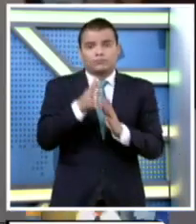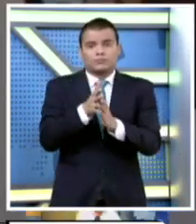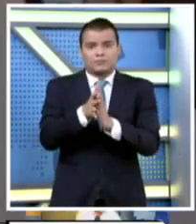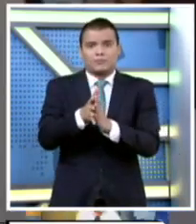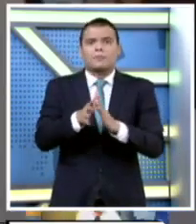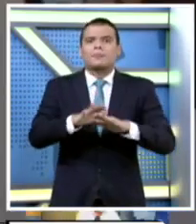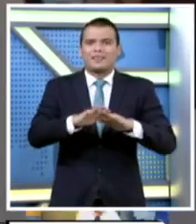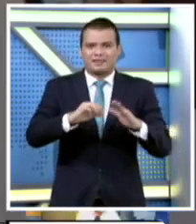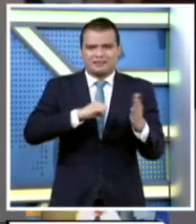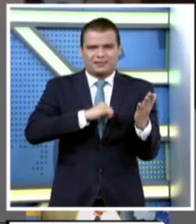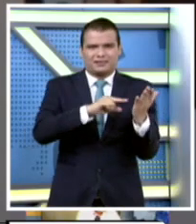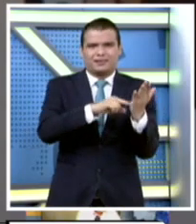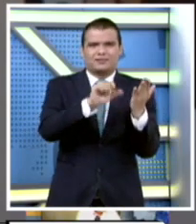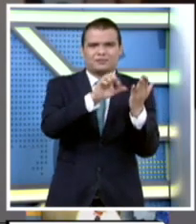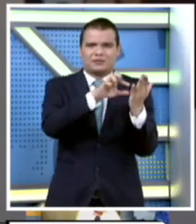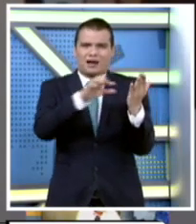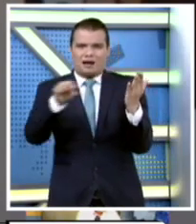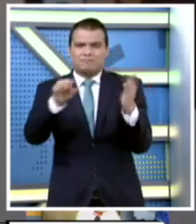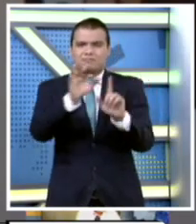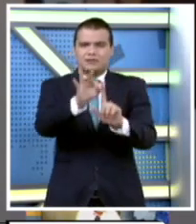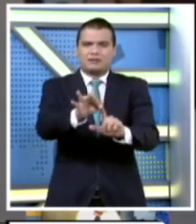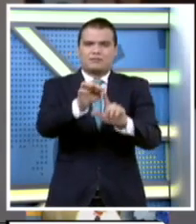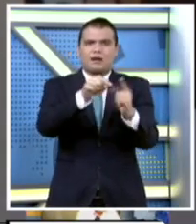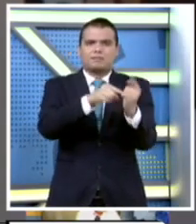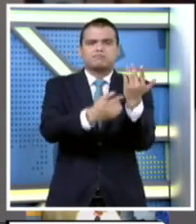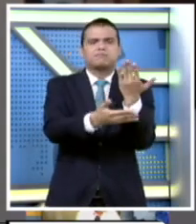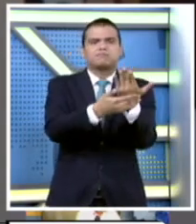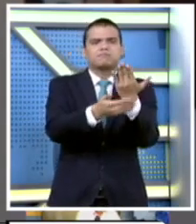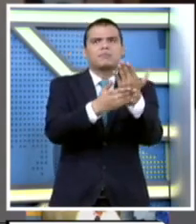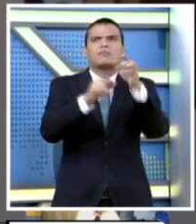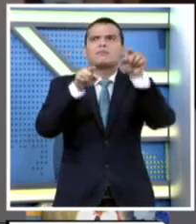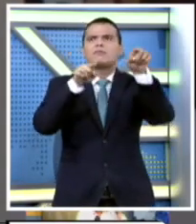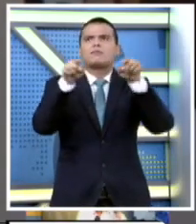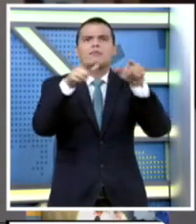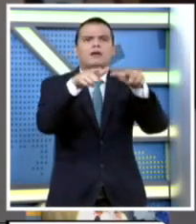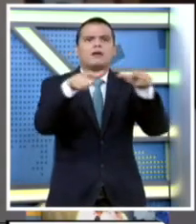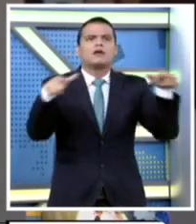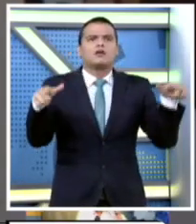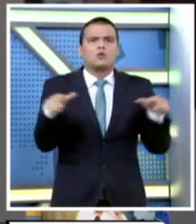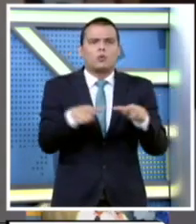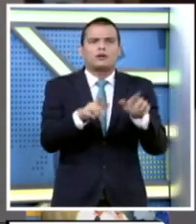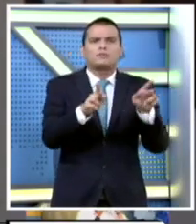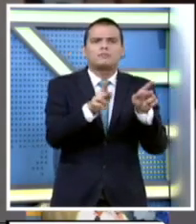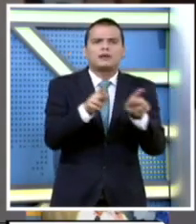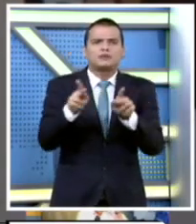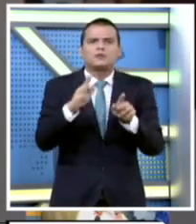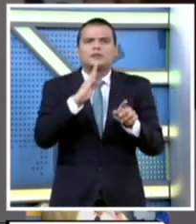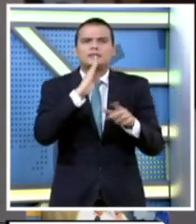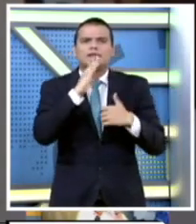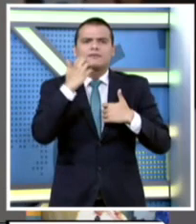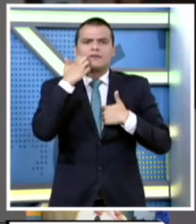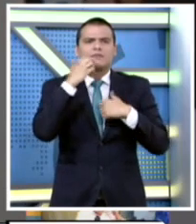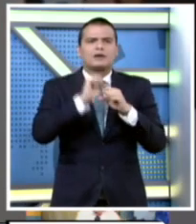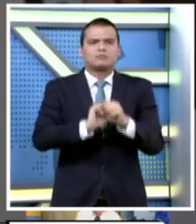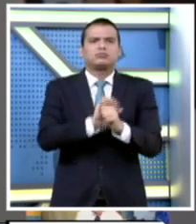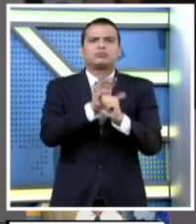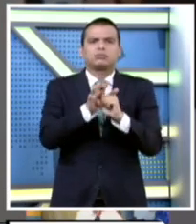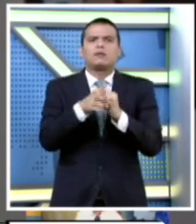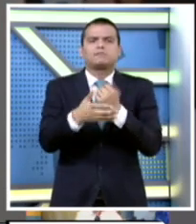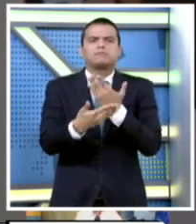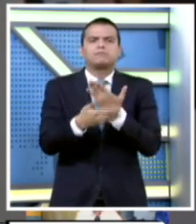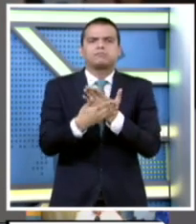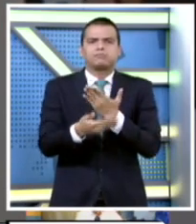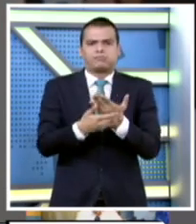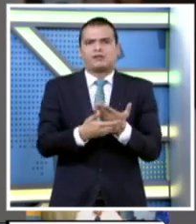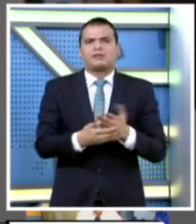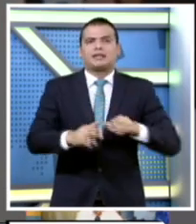una plataforma. En esa plataforma tenemos digitalizados al 100% de positivos de la ciudad de